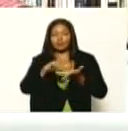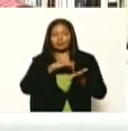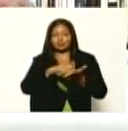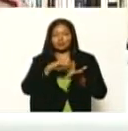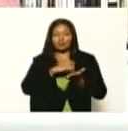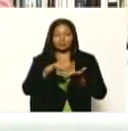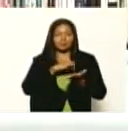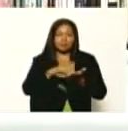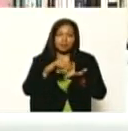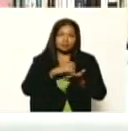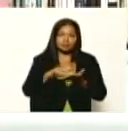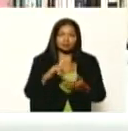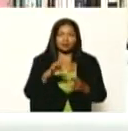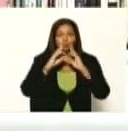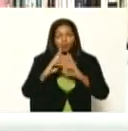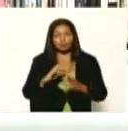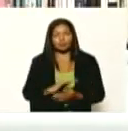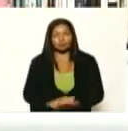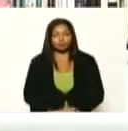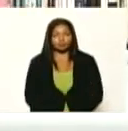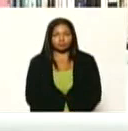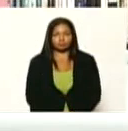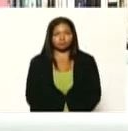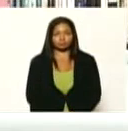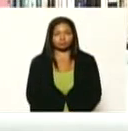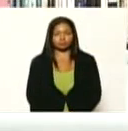Caso, caso. Me dicen que